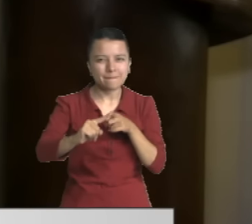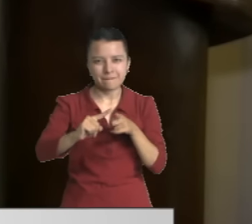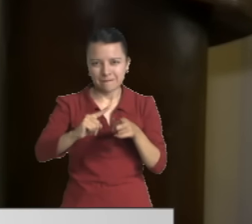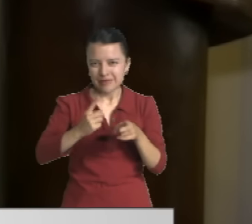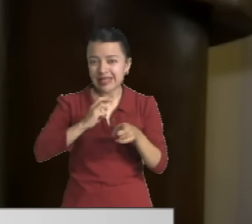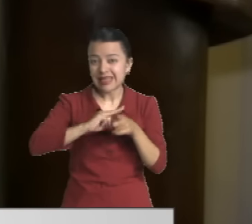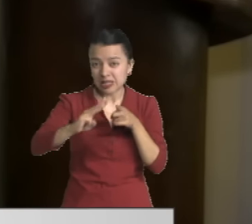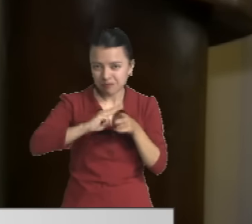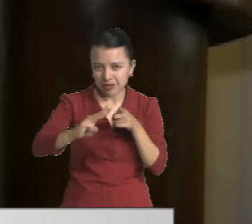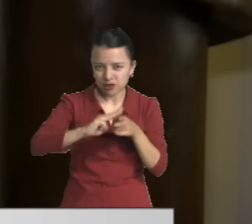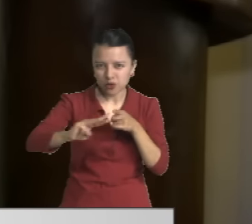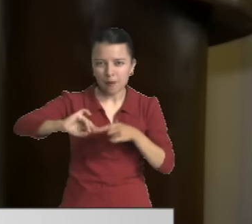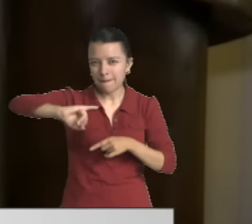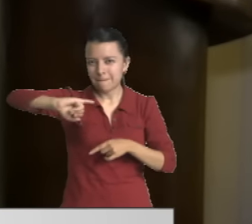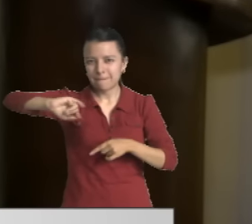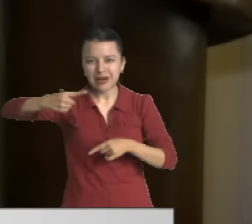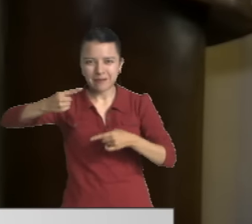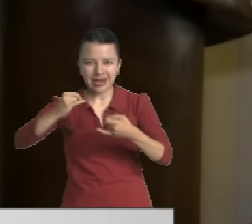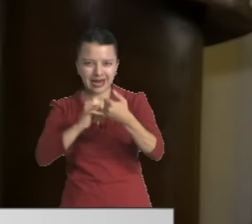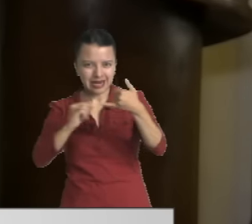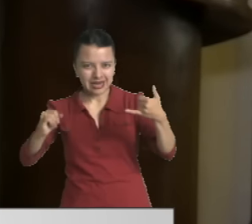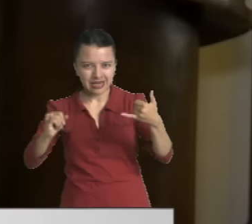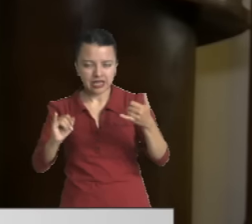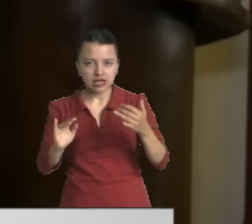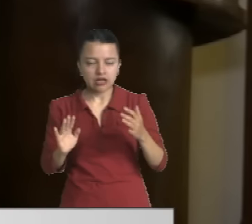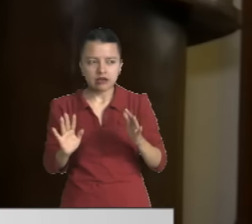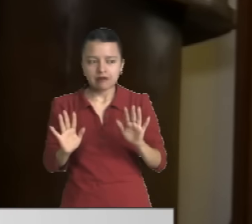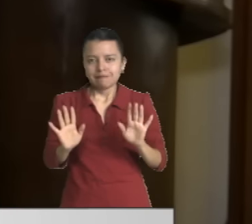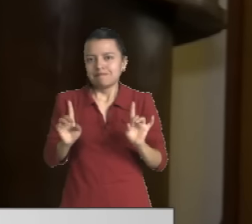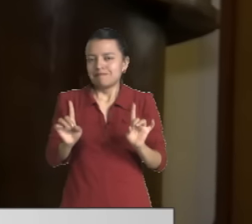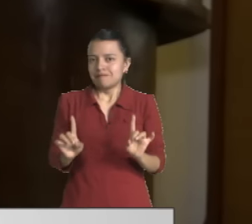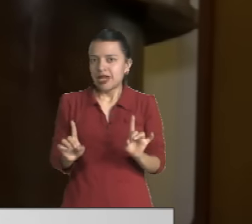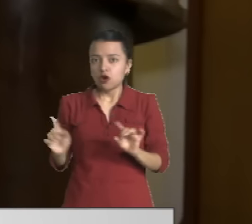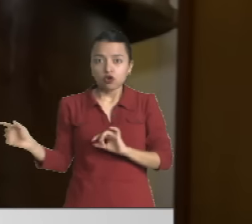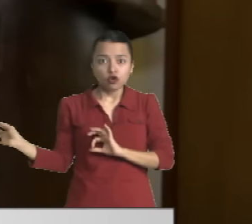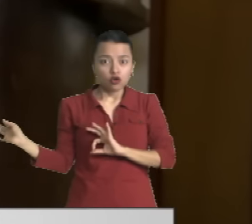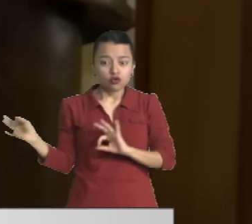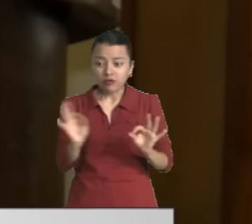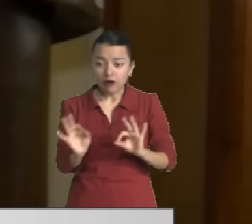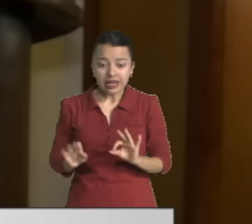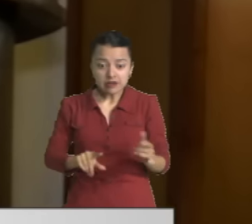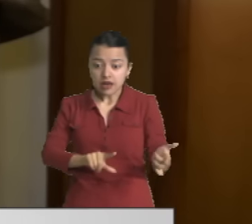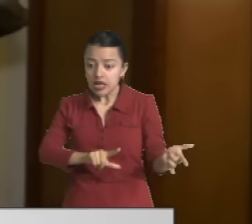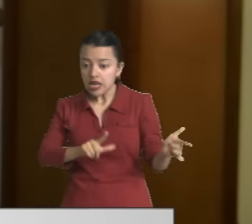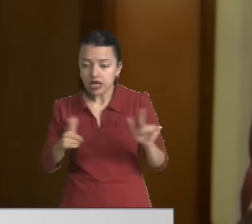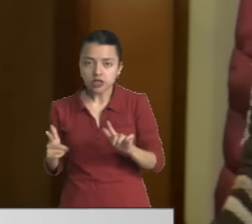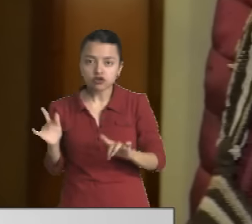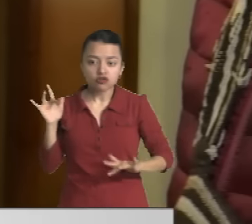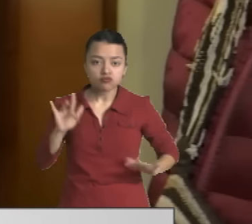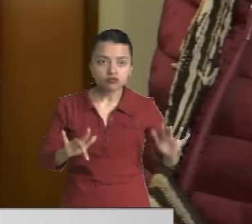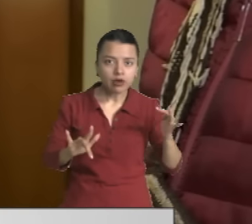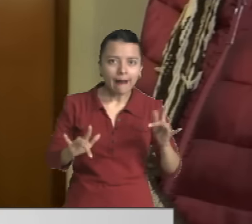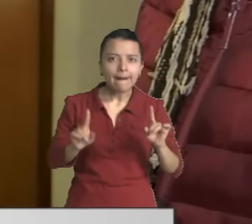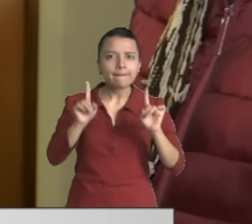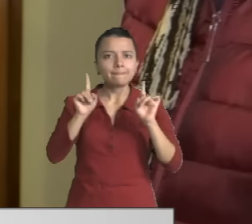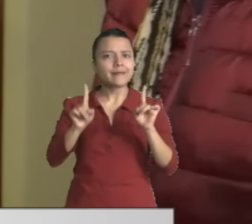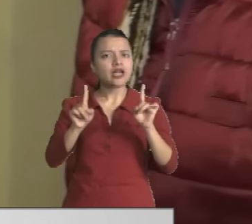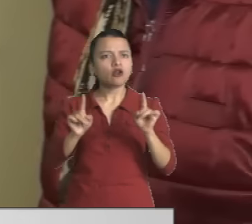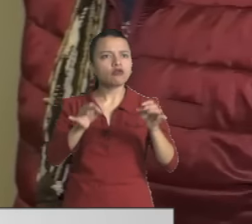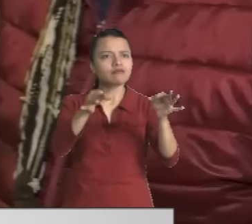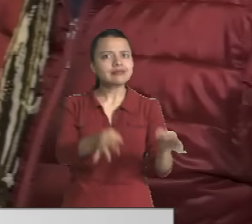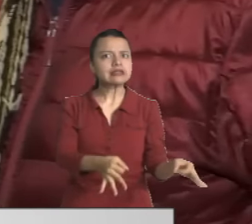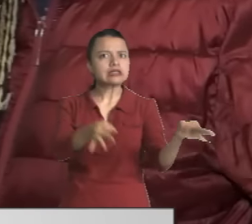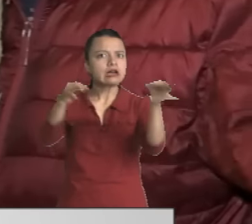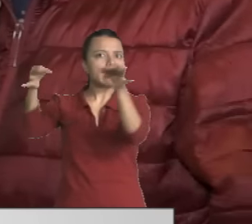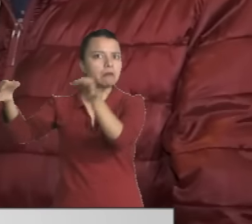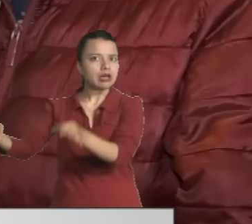Bogotá, sin embargo, este debate se aplazó, ya estaba la administración lista. Me acompaña el citante, representante de la oposición aquí en el Consejo de